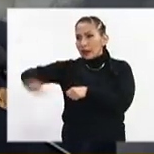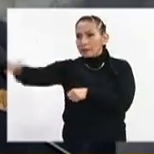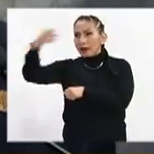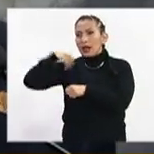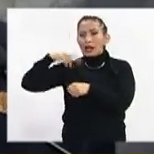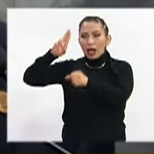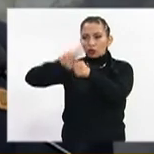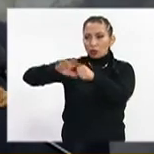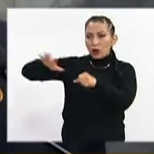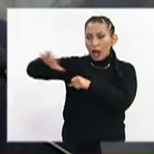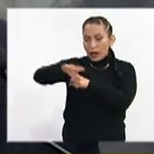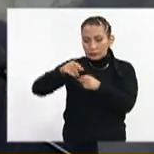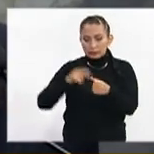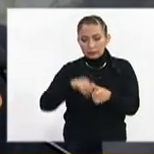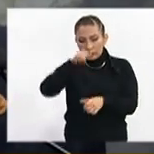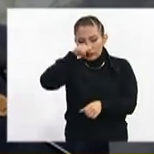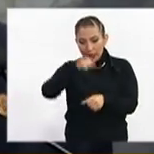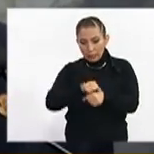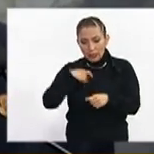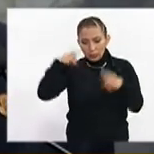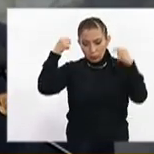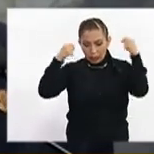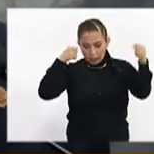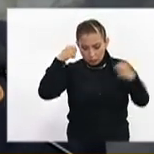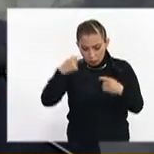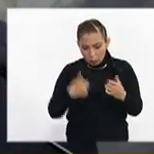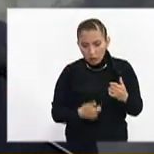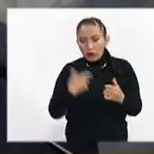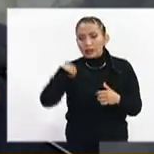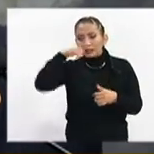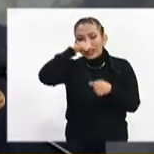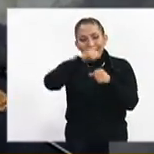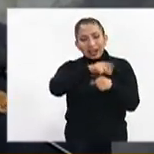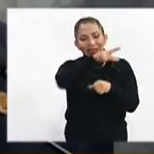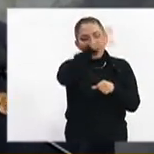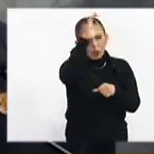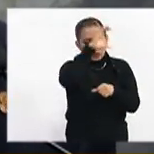Recursos Naturales, la Secretaría de Turismo, la